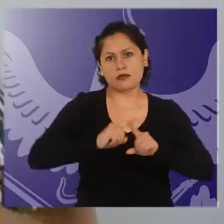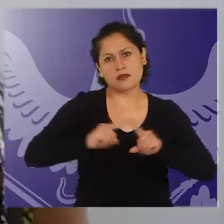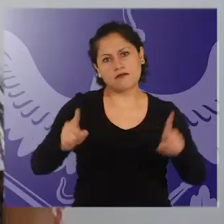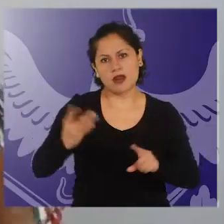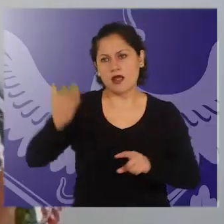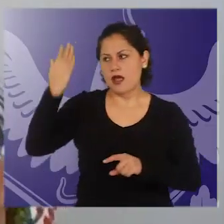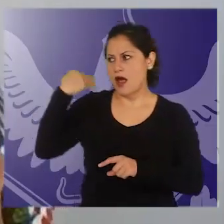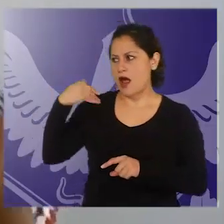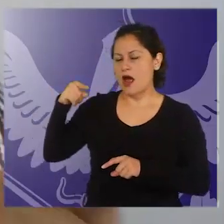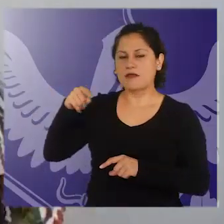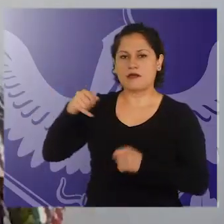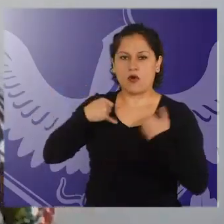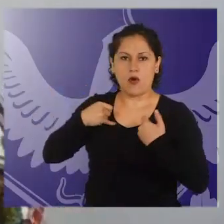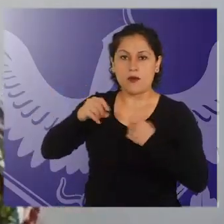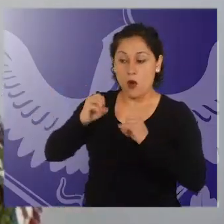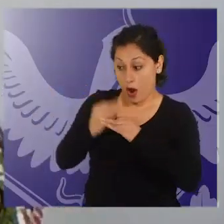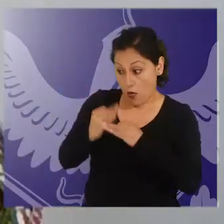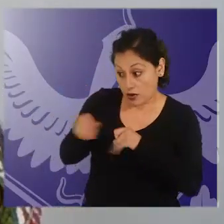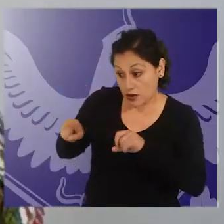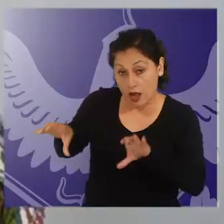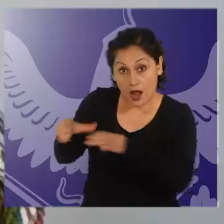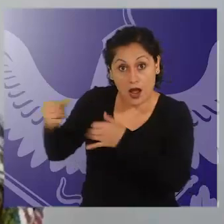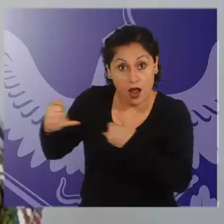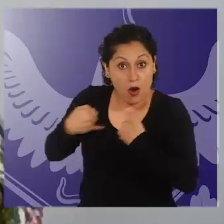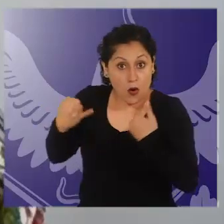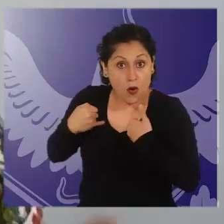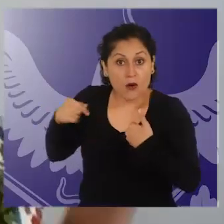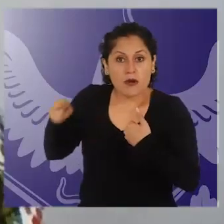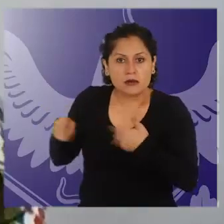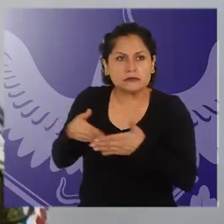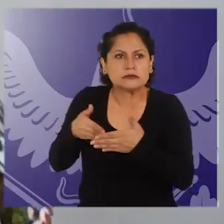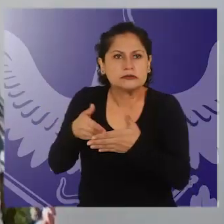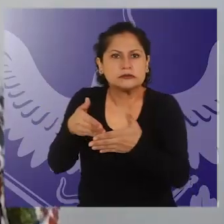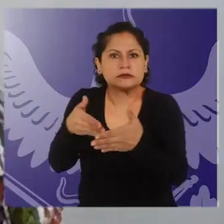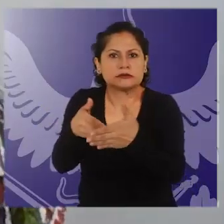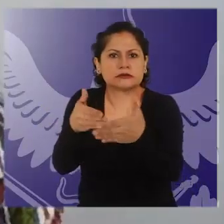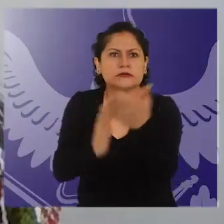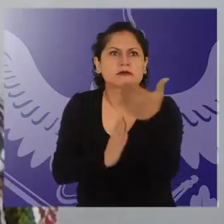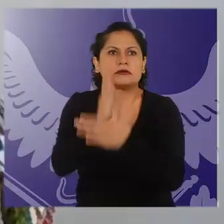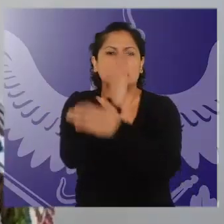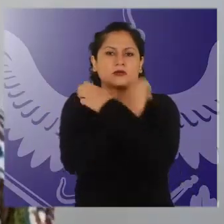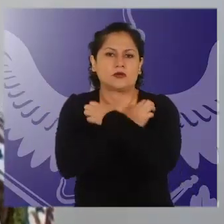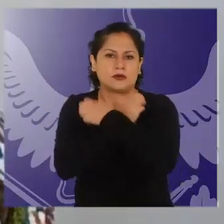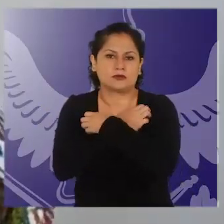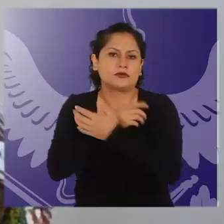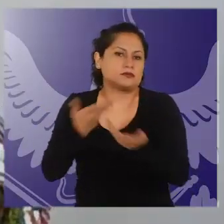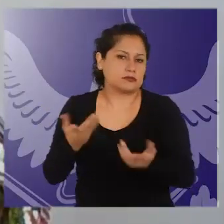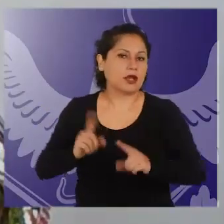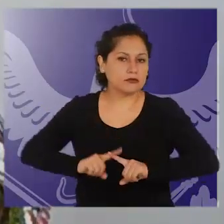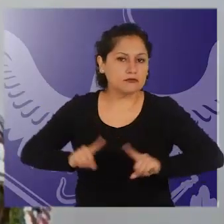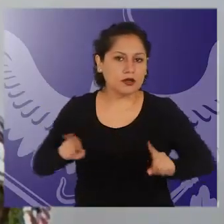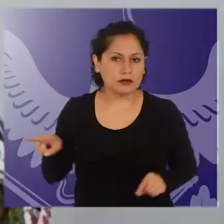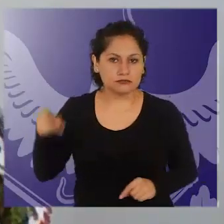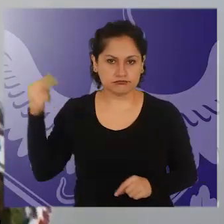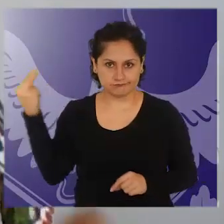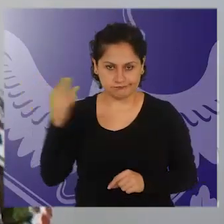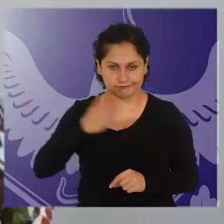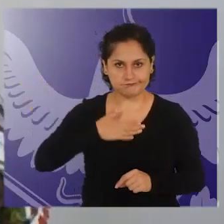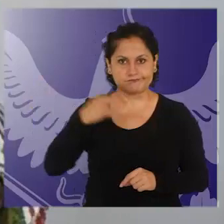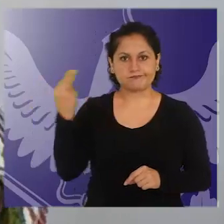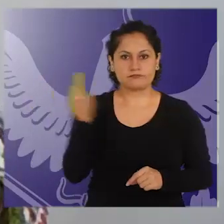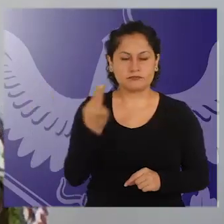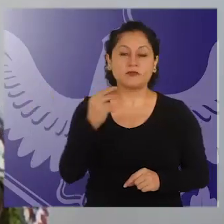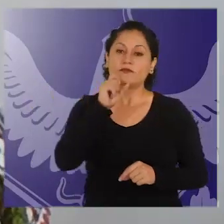mismas necesidades en estos momentos de lo que puede tener un adolescente que está teniendo muchísimas dificultades para acceder a la educación y que tiene